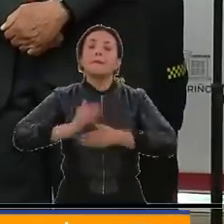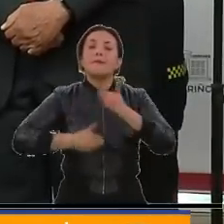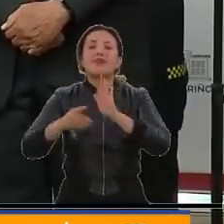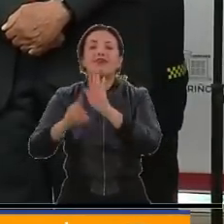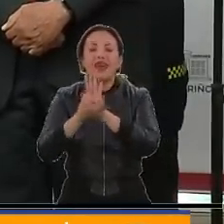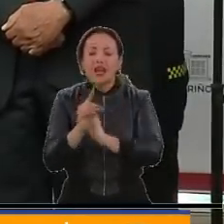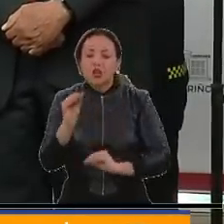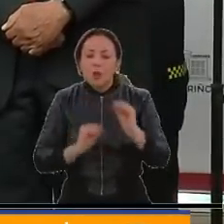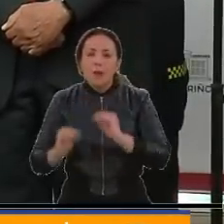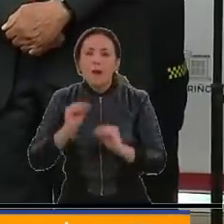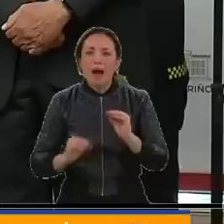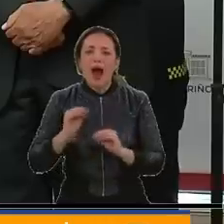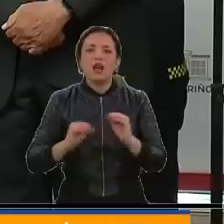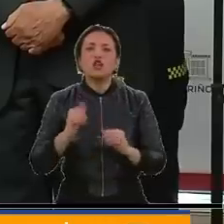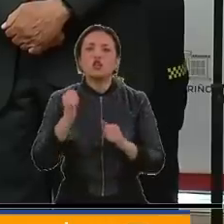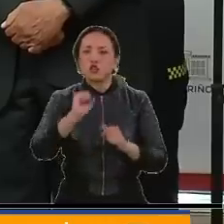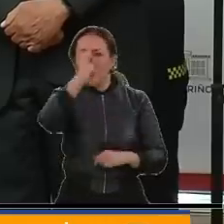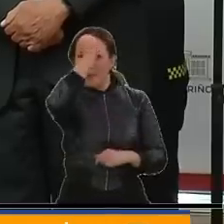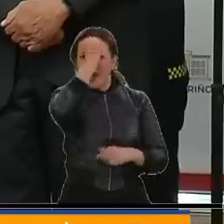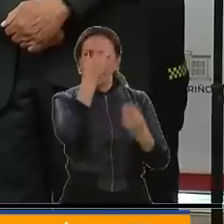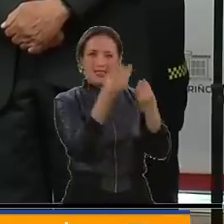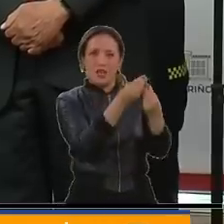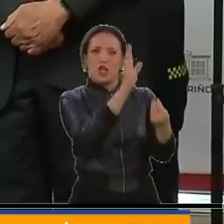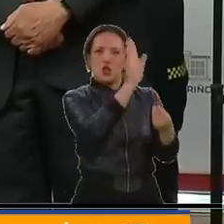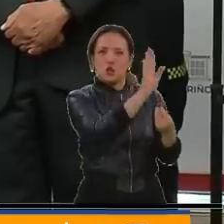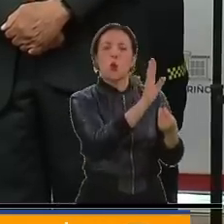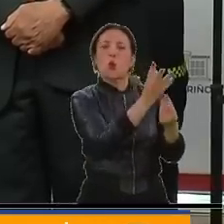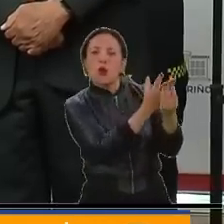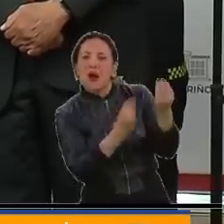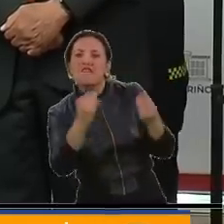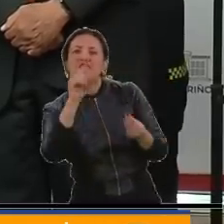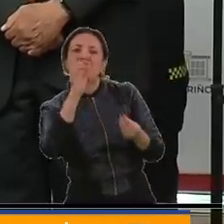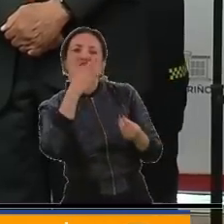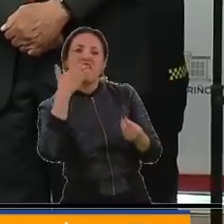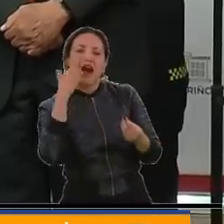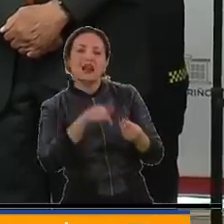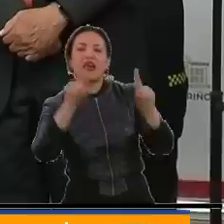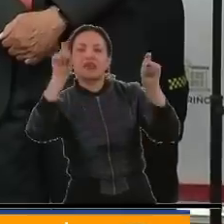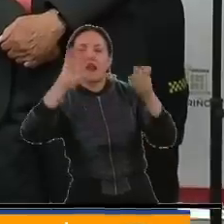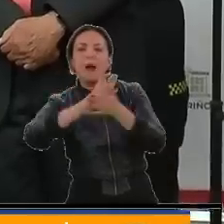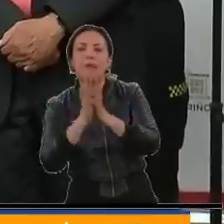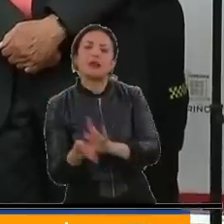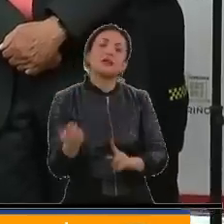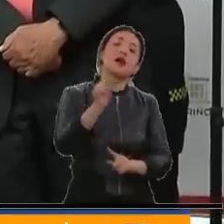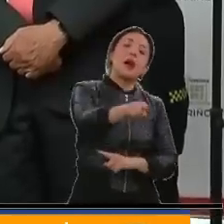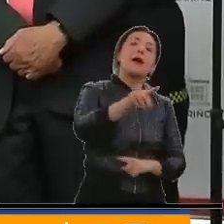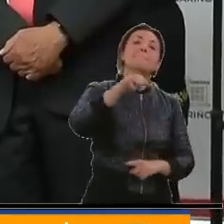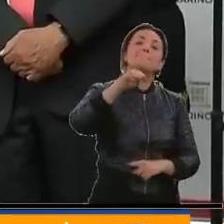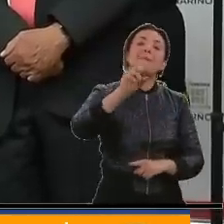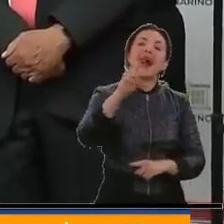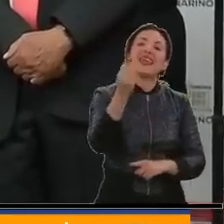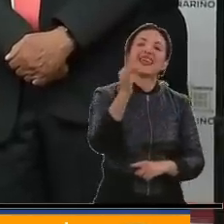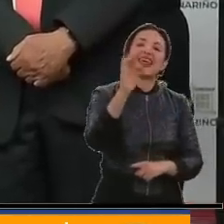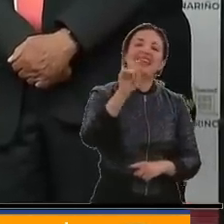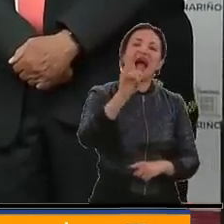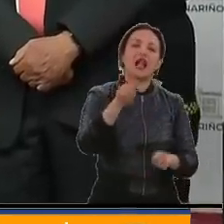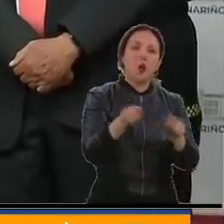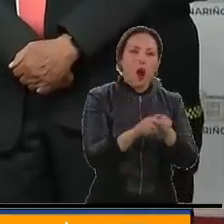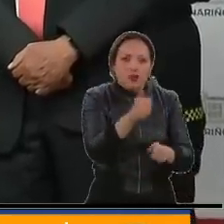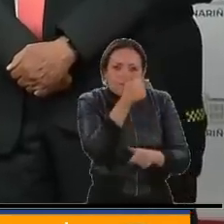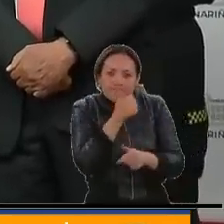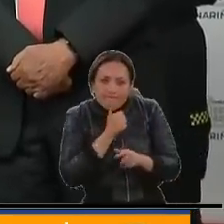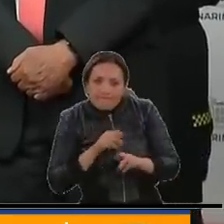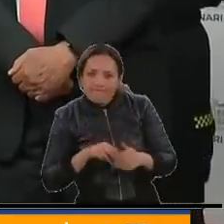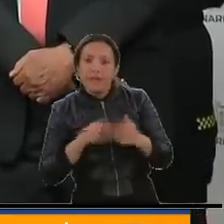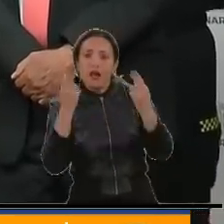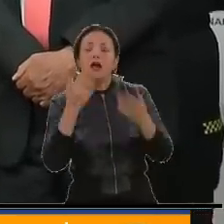del Estado Central Mayor habla de un proceso de paz, mientras que el de la Marquetalia habla de sometimiento? ¿Quiere decir que ya se les